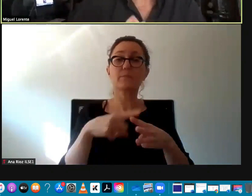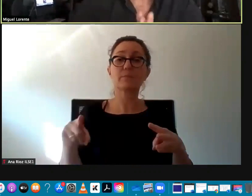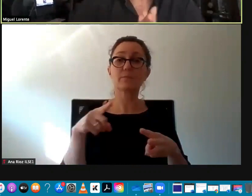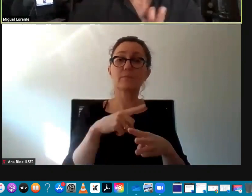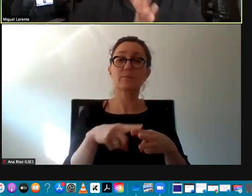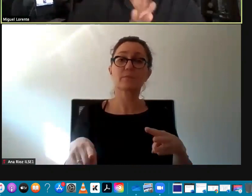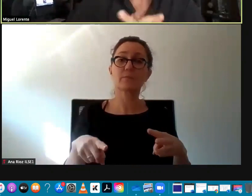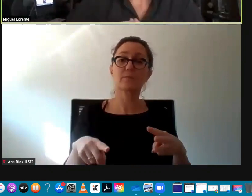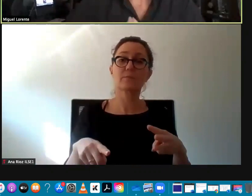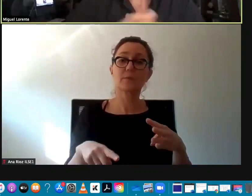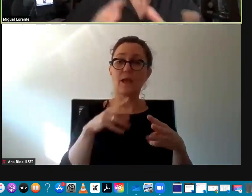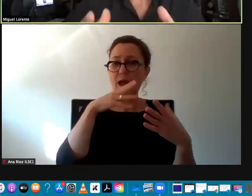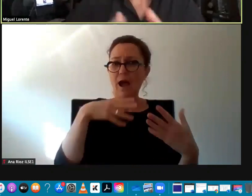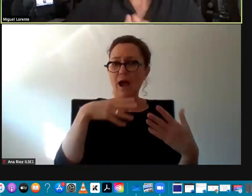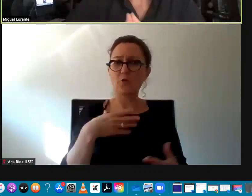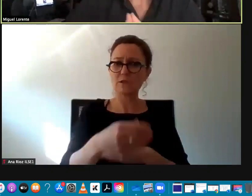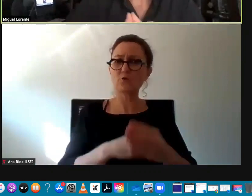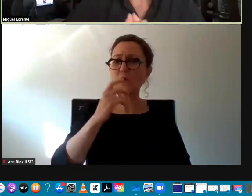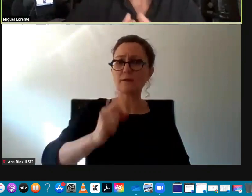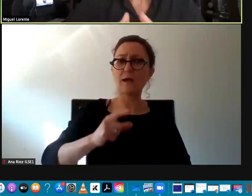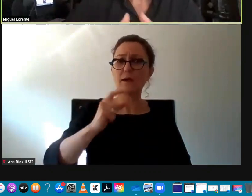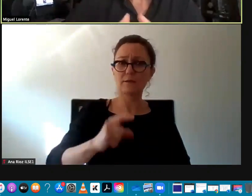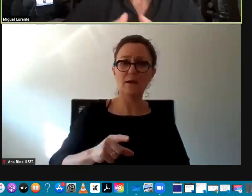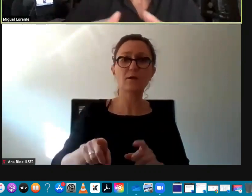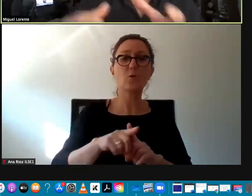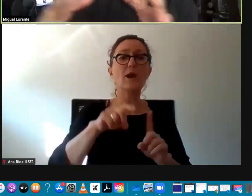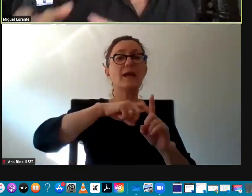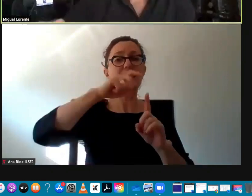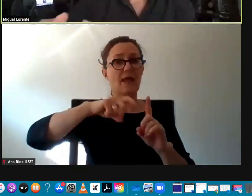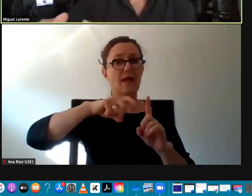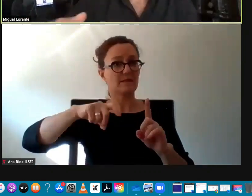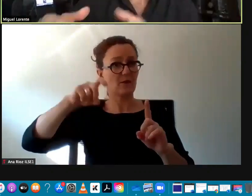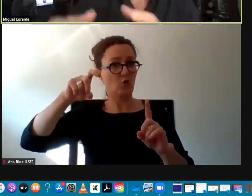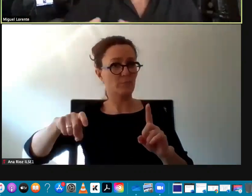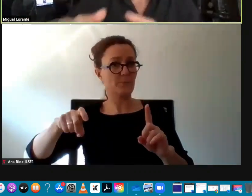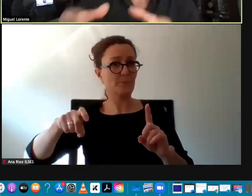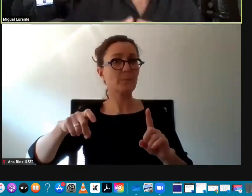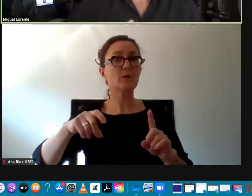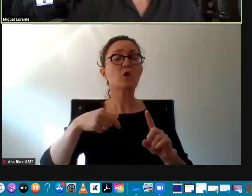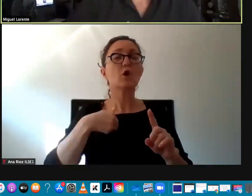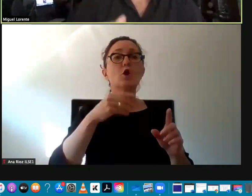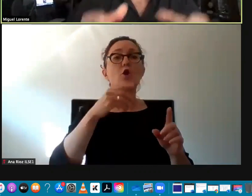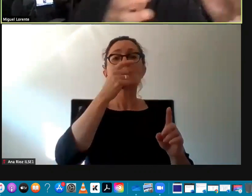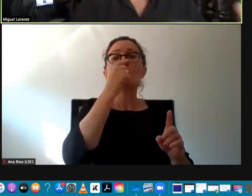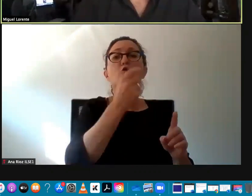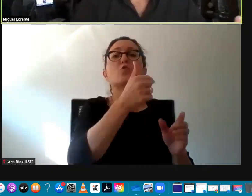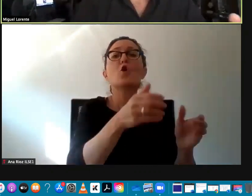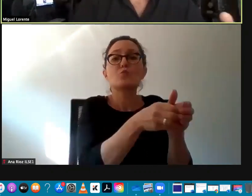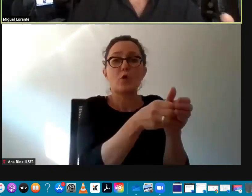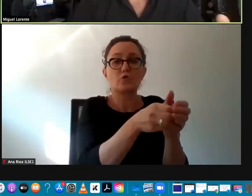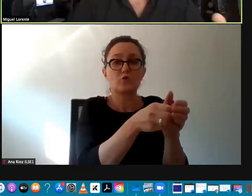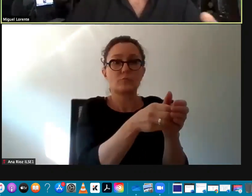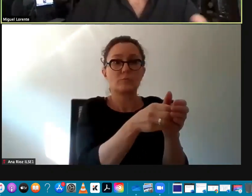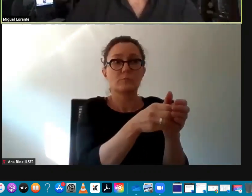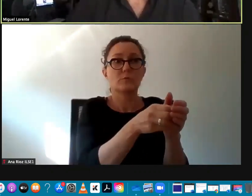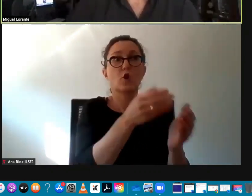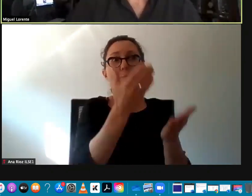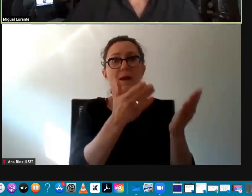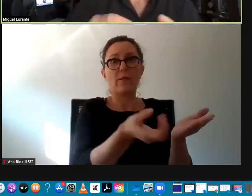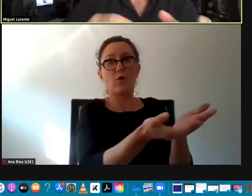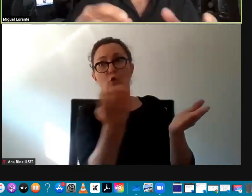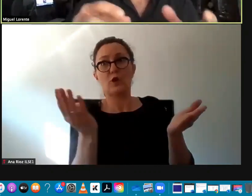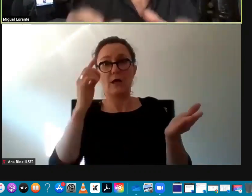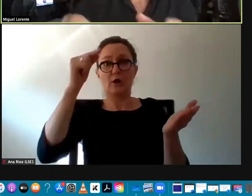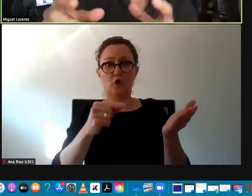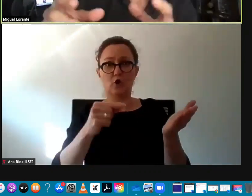mucha frecuencia ahora es el estadístico, es decir, son unos pocos los hombres que matan respecto al total de hombres, ¿no?